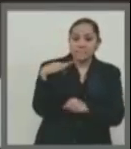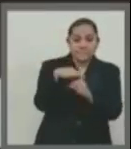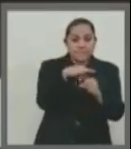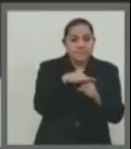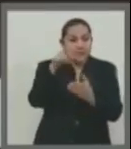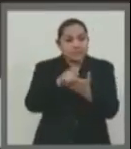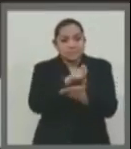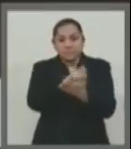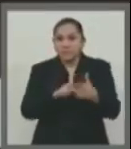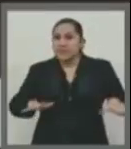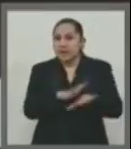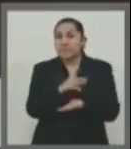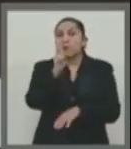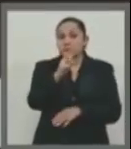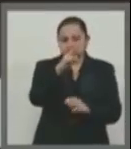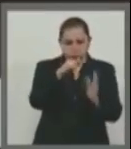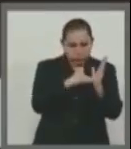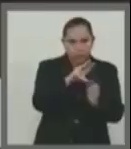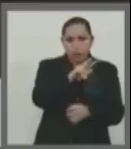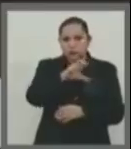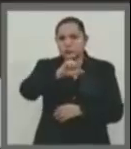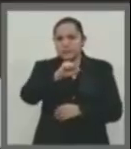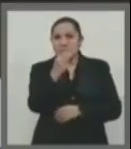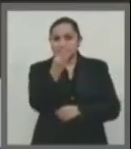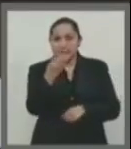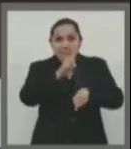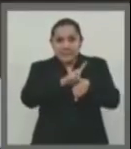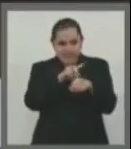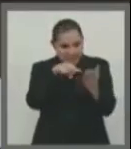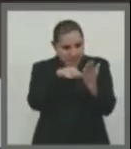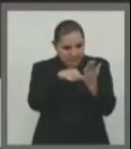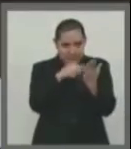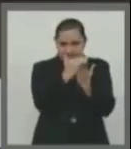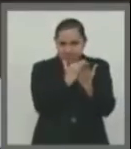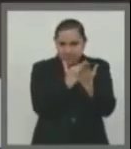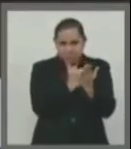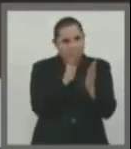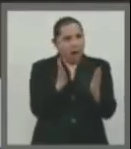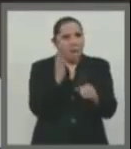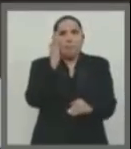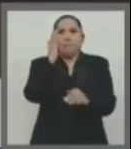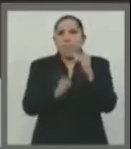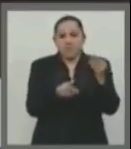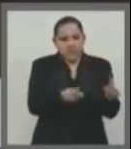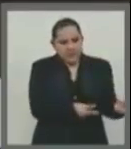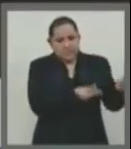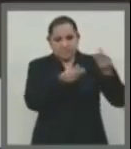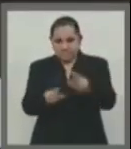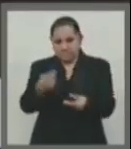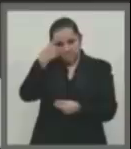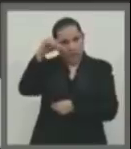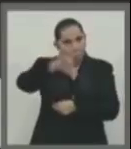2.863 días que esta minuta estaba esperando este día. Se acabaron